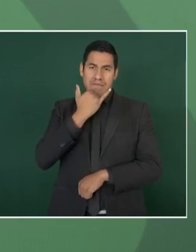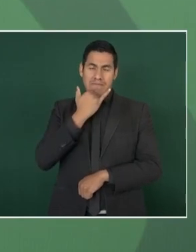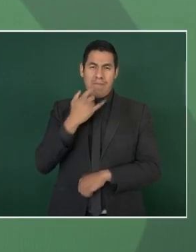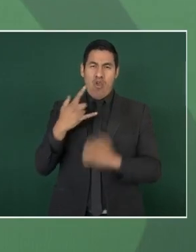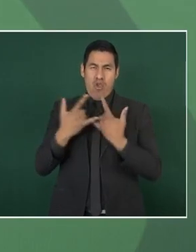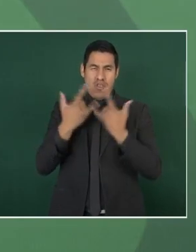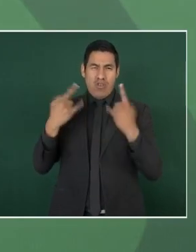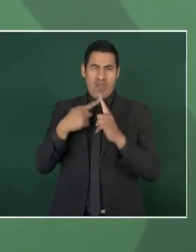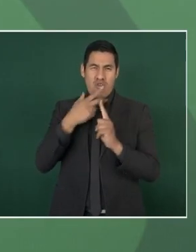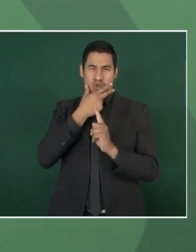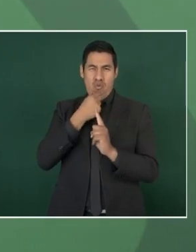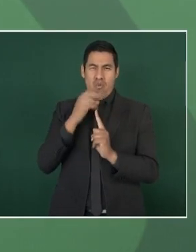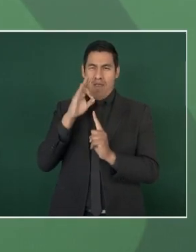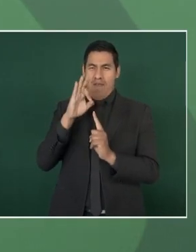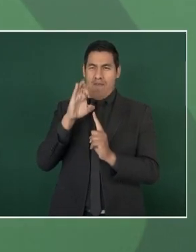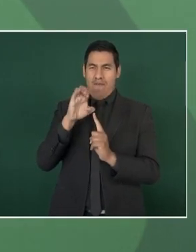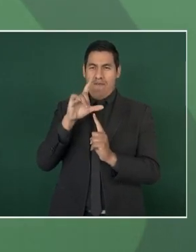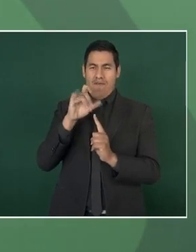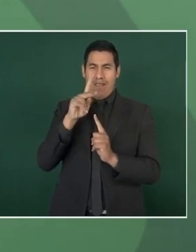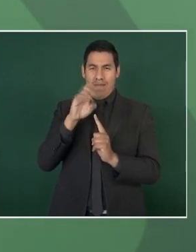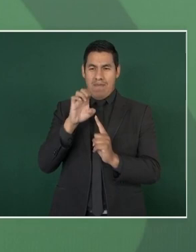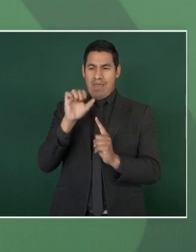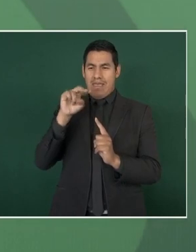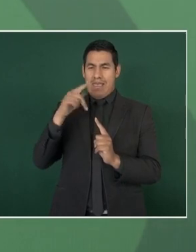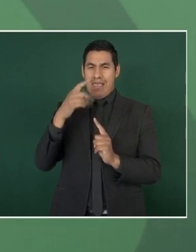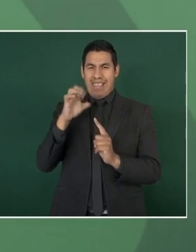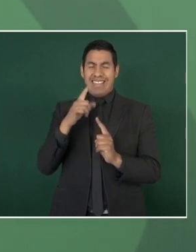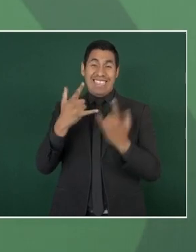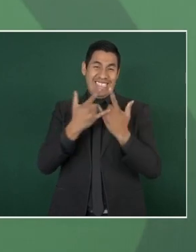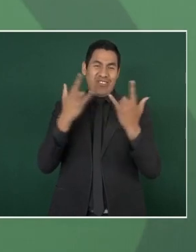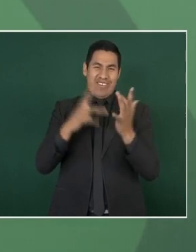asesinarlo porque el general Felipe Ángeles